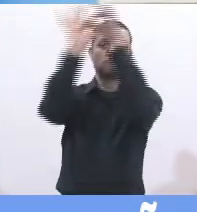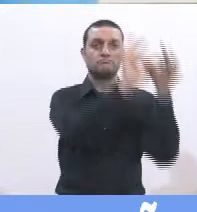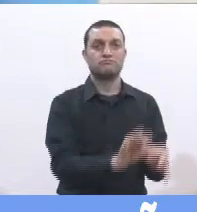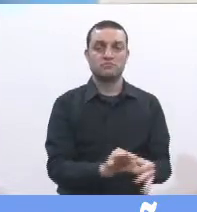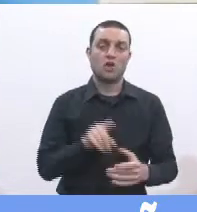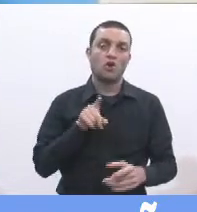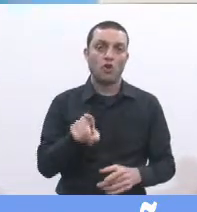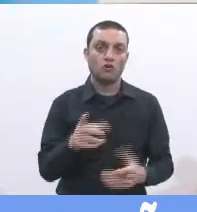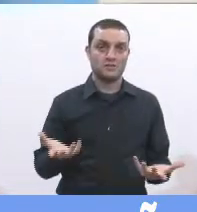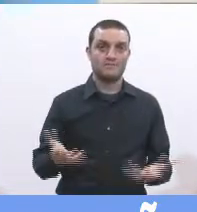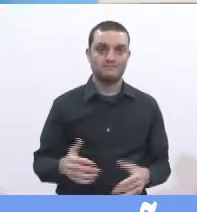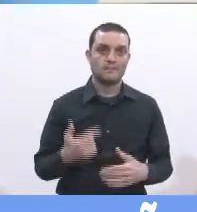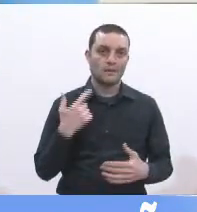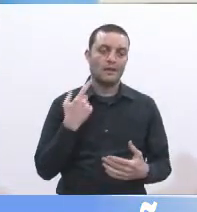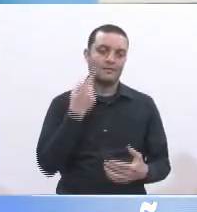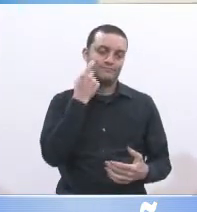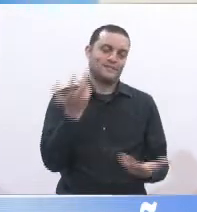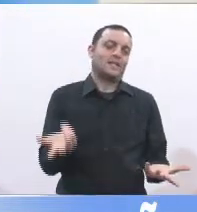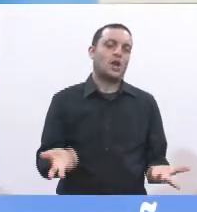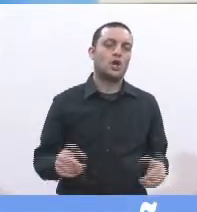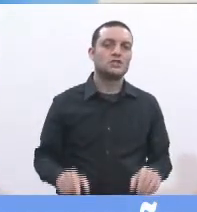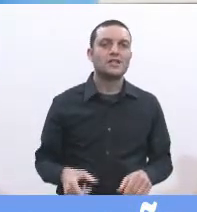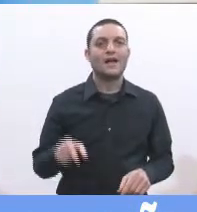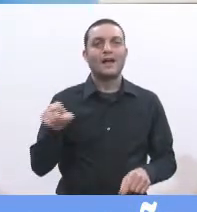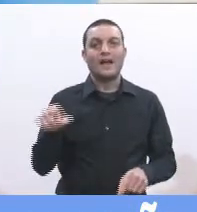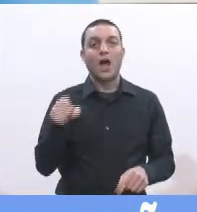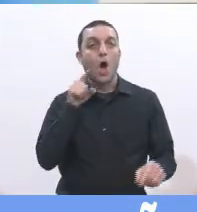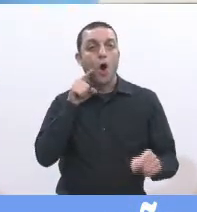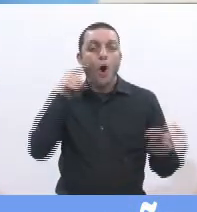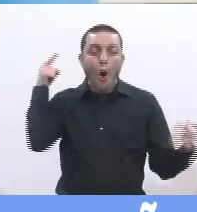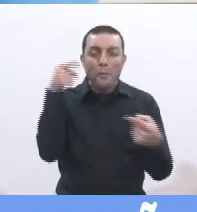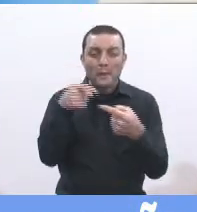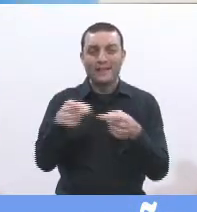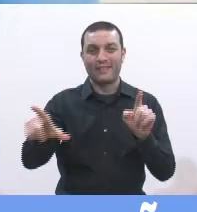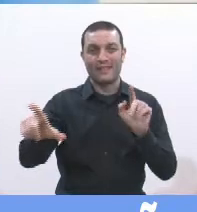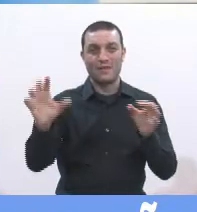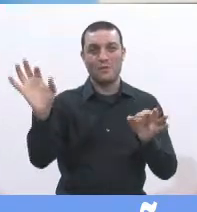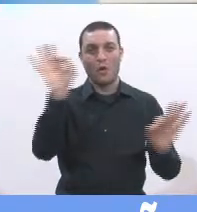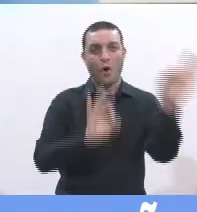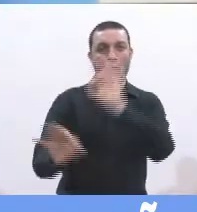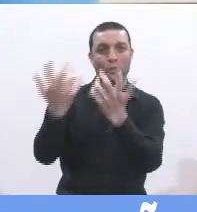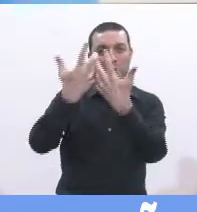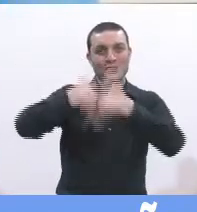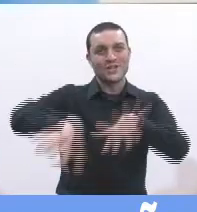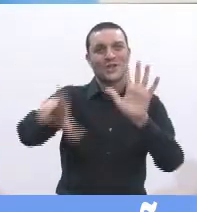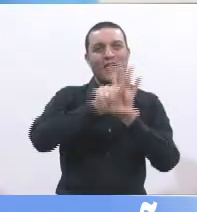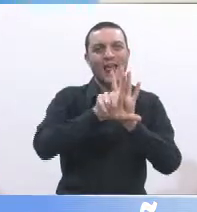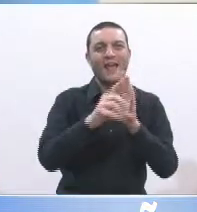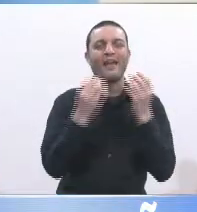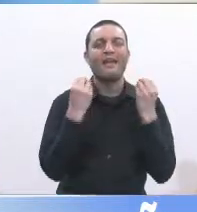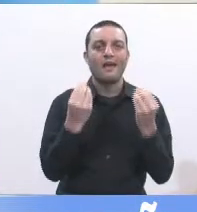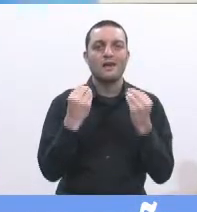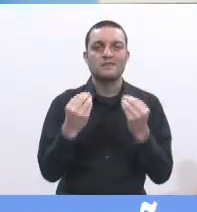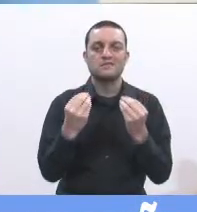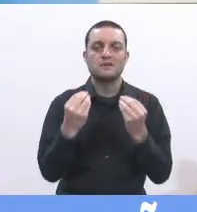Obviamente, lo que les interesa con este proyecto es que la ciudad tenga que ir sistemáticamente a consensuar con el gobierno